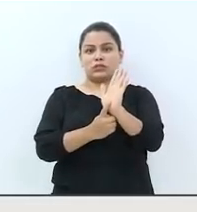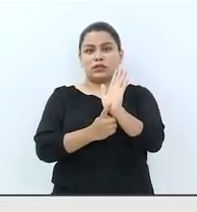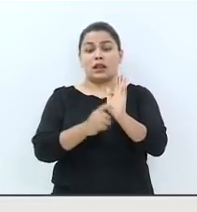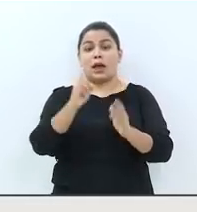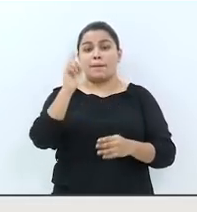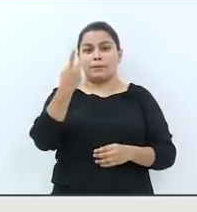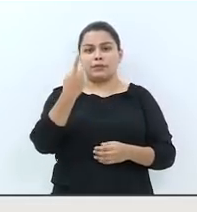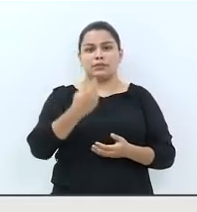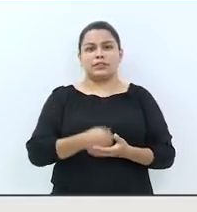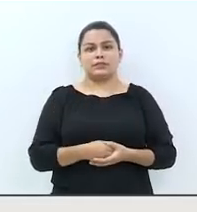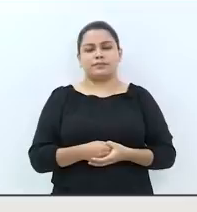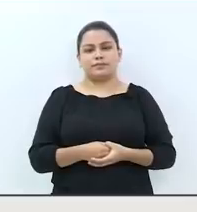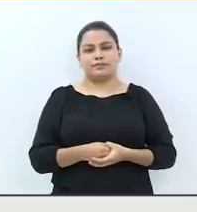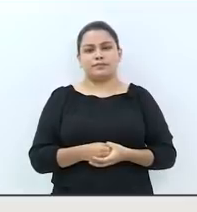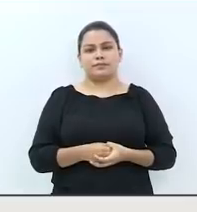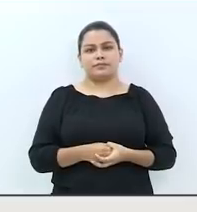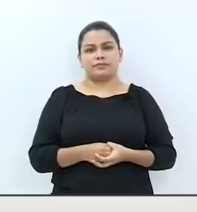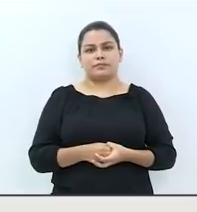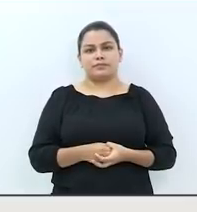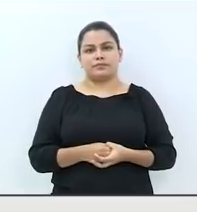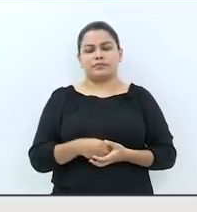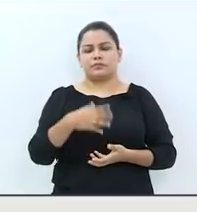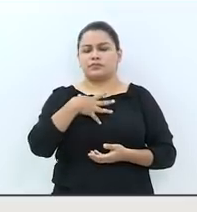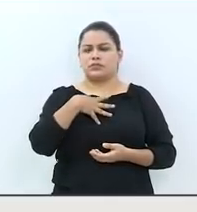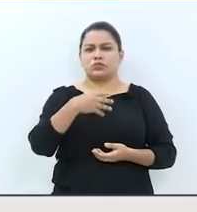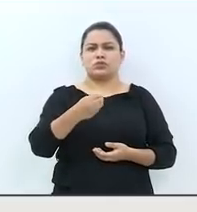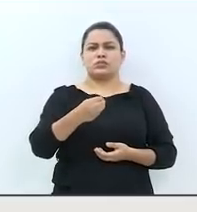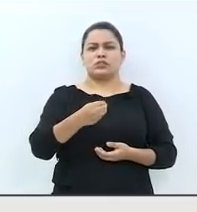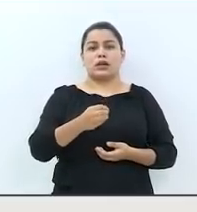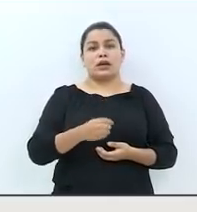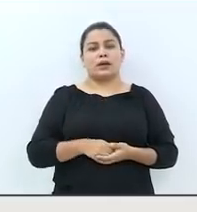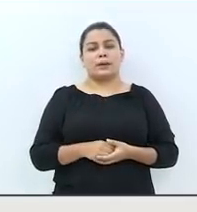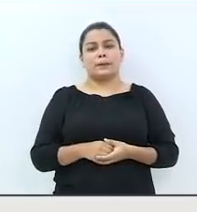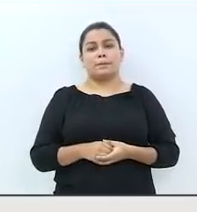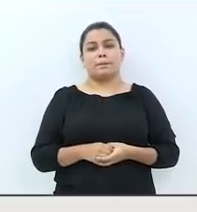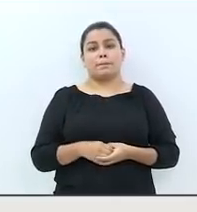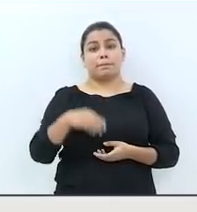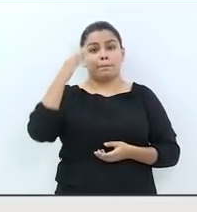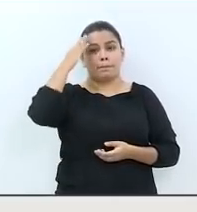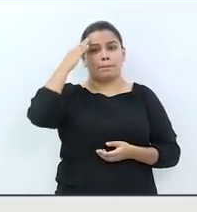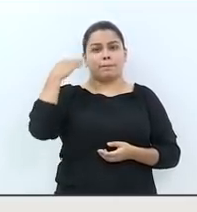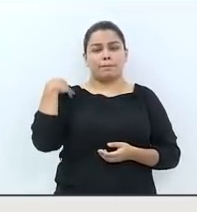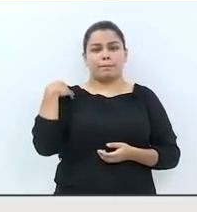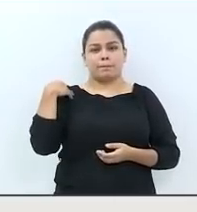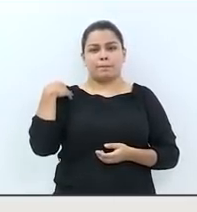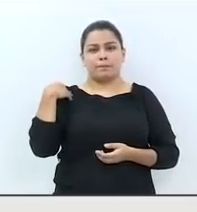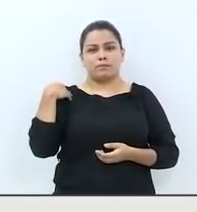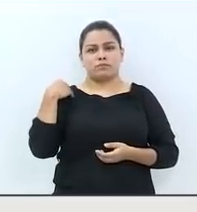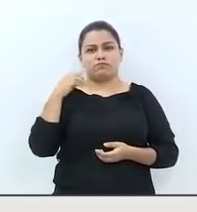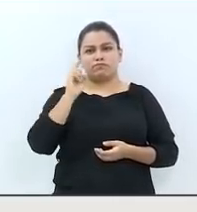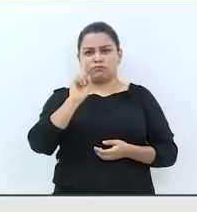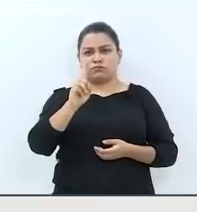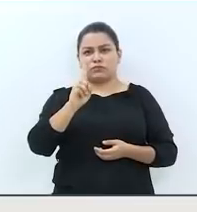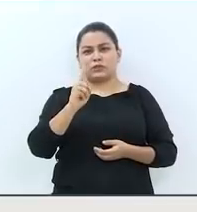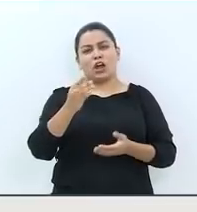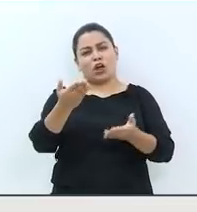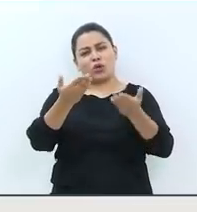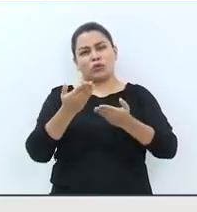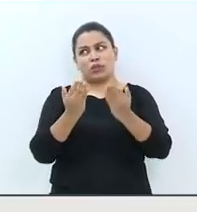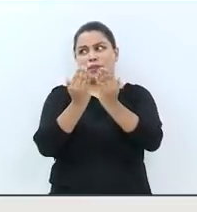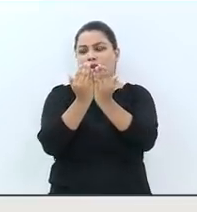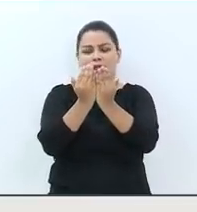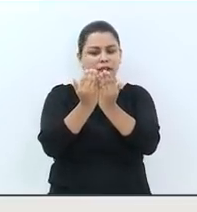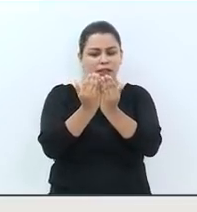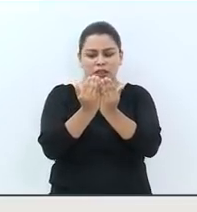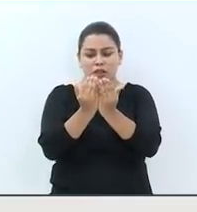La primera de ellas, en la que me gustaría pedirle, Lorena, porfa, si me ayuda a leer cómo se llama